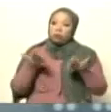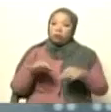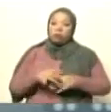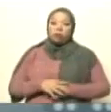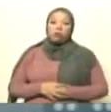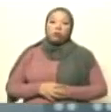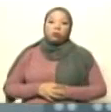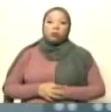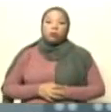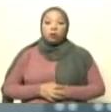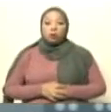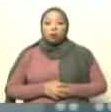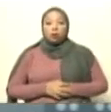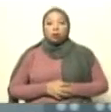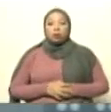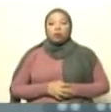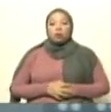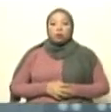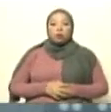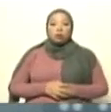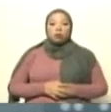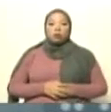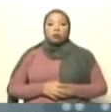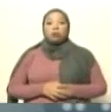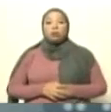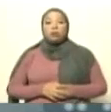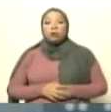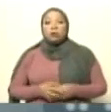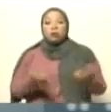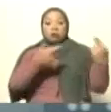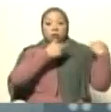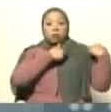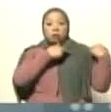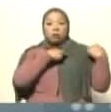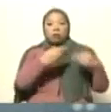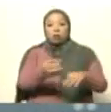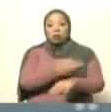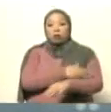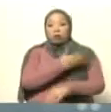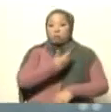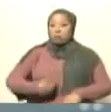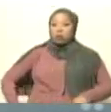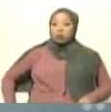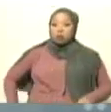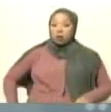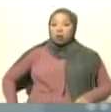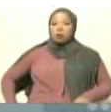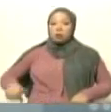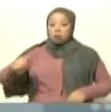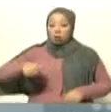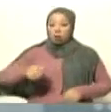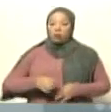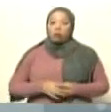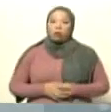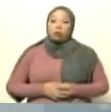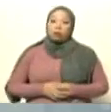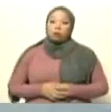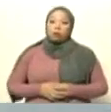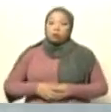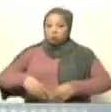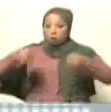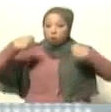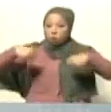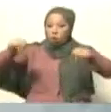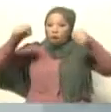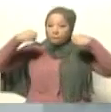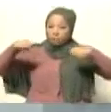la Constitución, mientras tú eras el presidente, yo ejercía la presidencia. Y la ejercía para